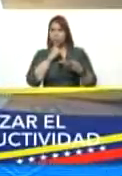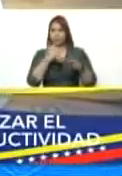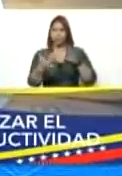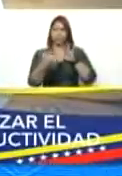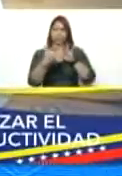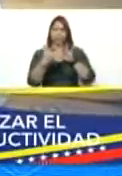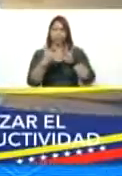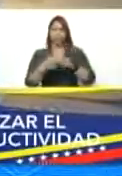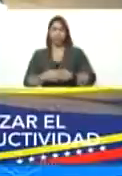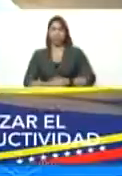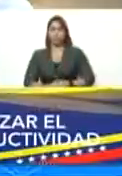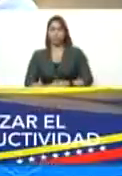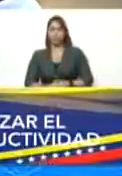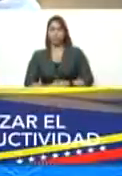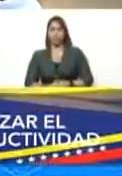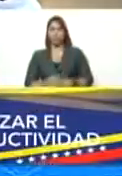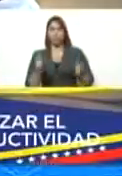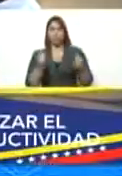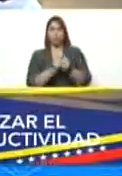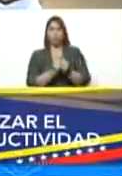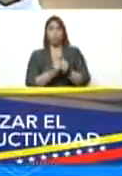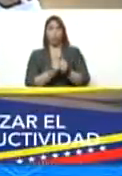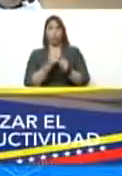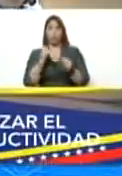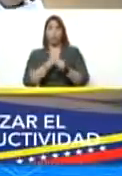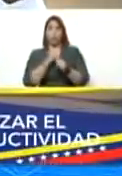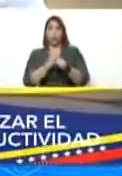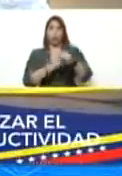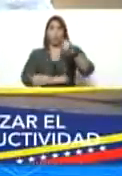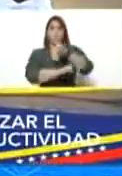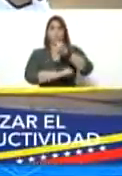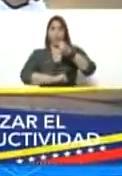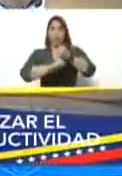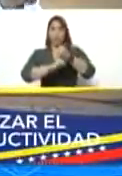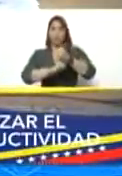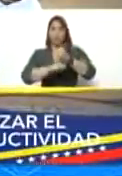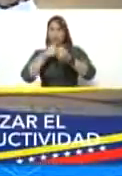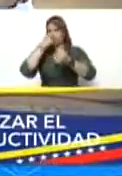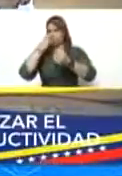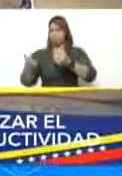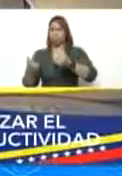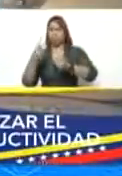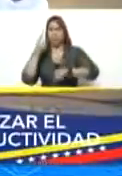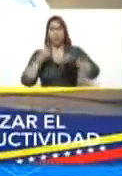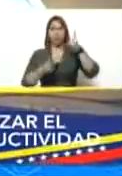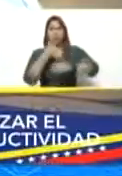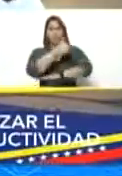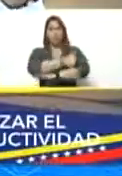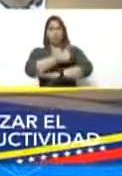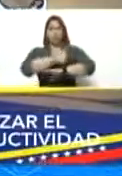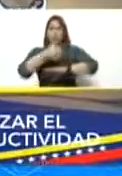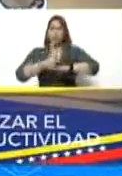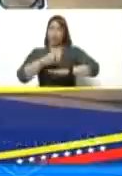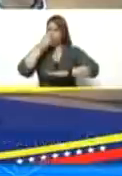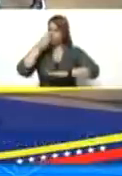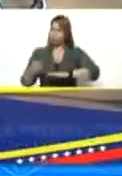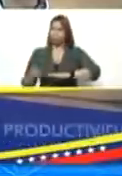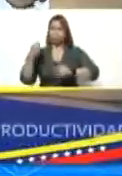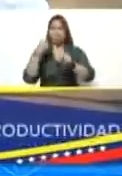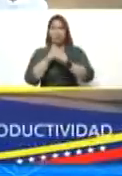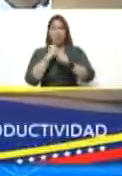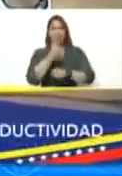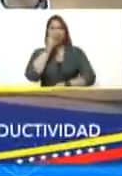conexión con la clase obrera de base. La desprecian, algunos funcionarios desprecian a los